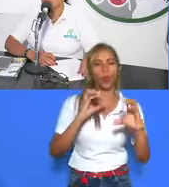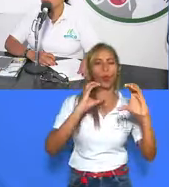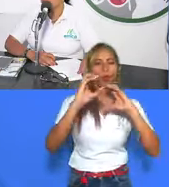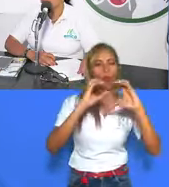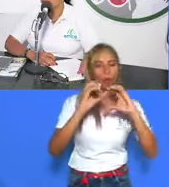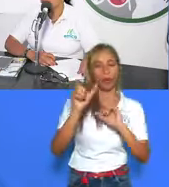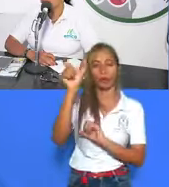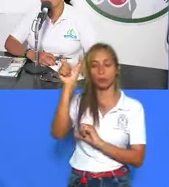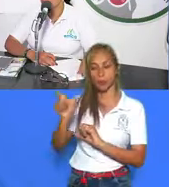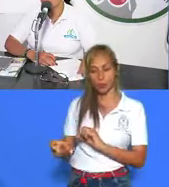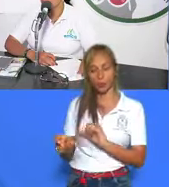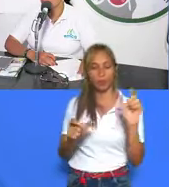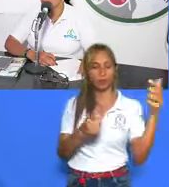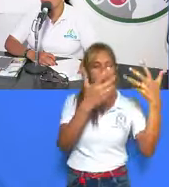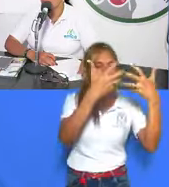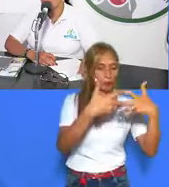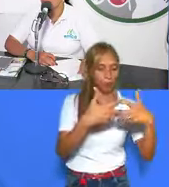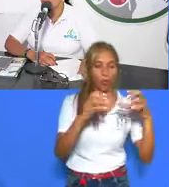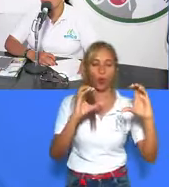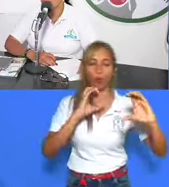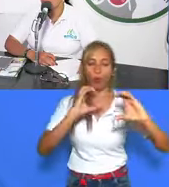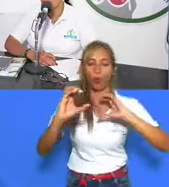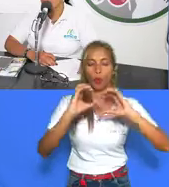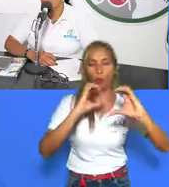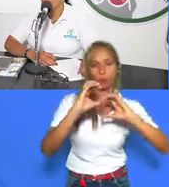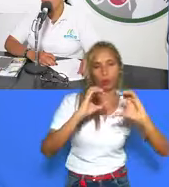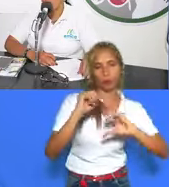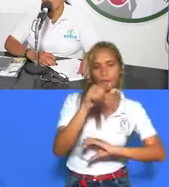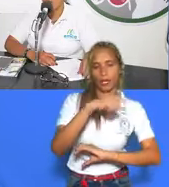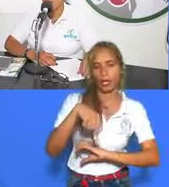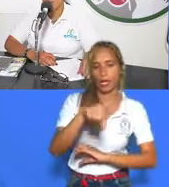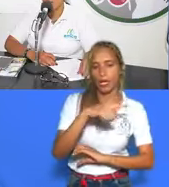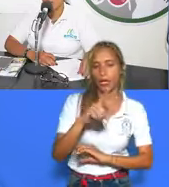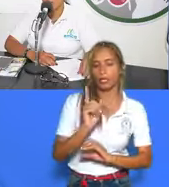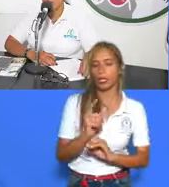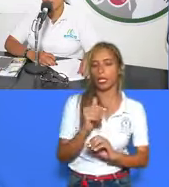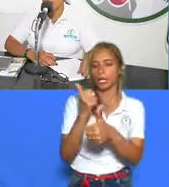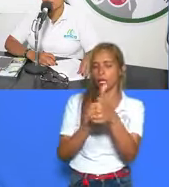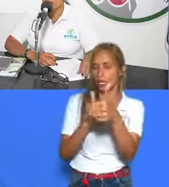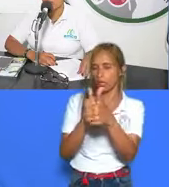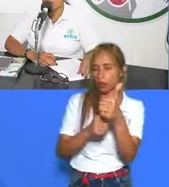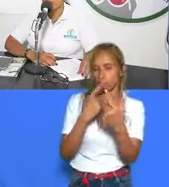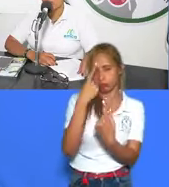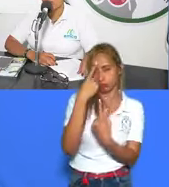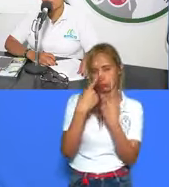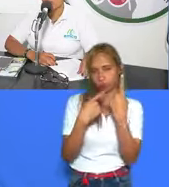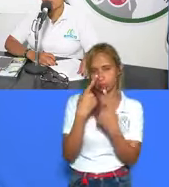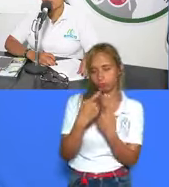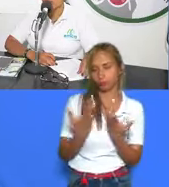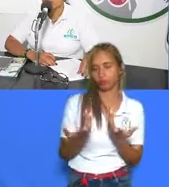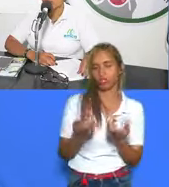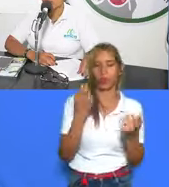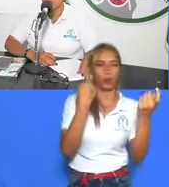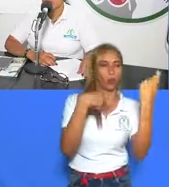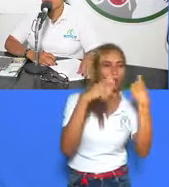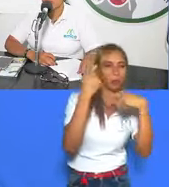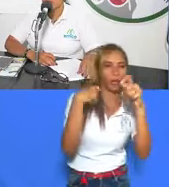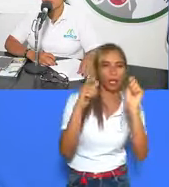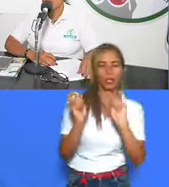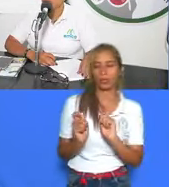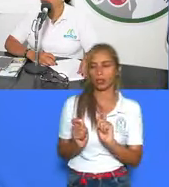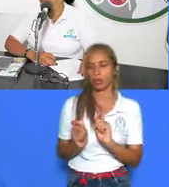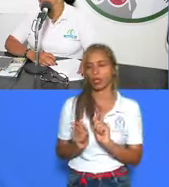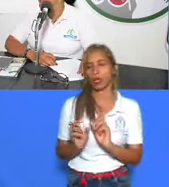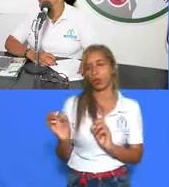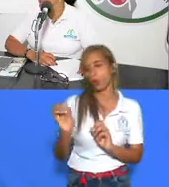E igualmente, pues así ya mirarán cada uno de los casos cuando sea en materia de un industrial, de un usuario comercial también.